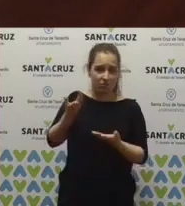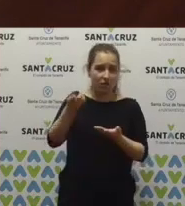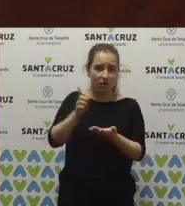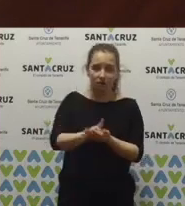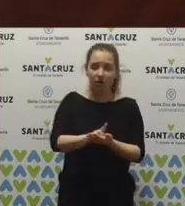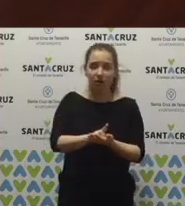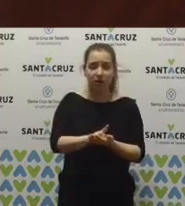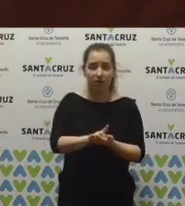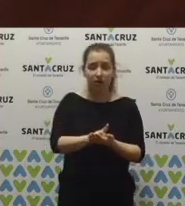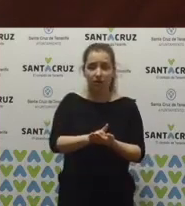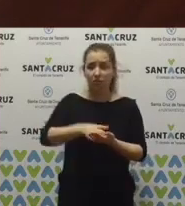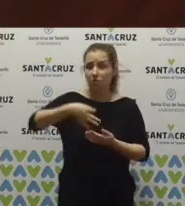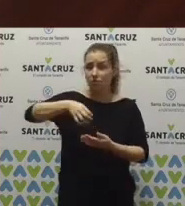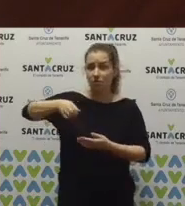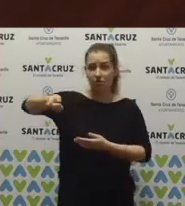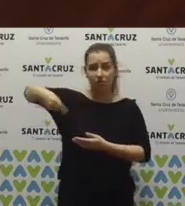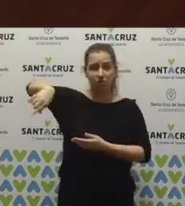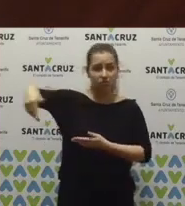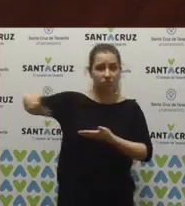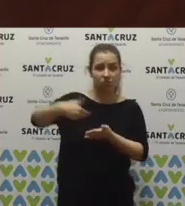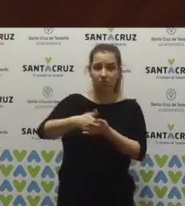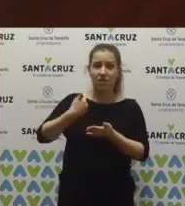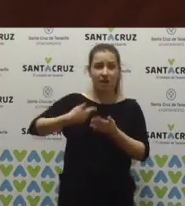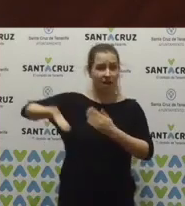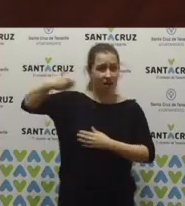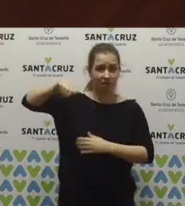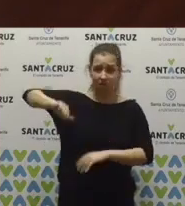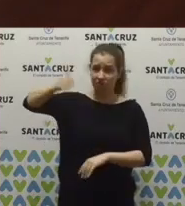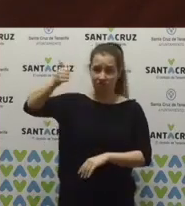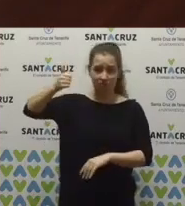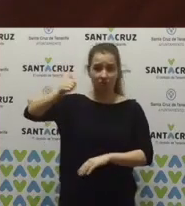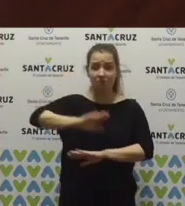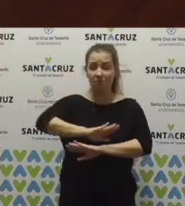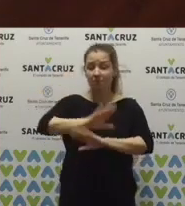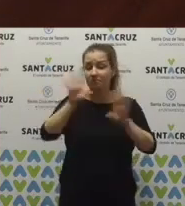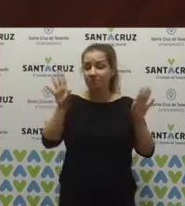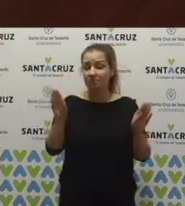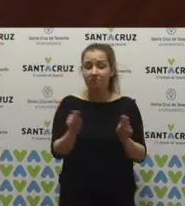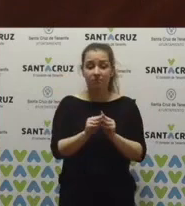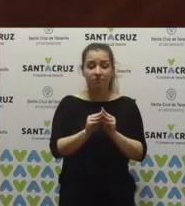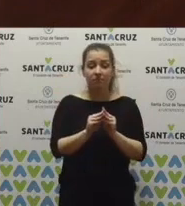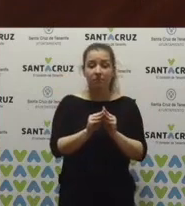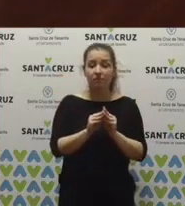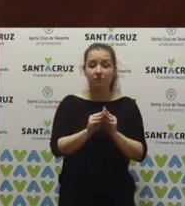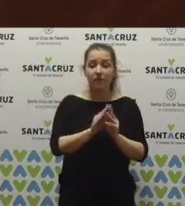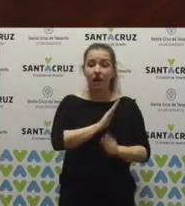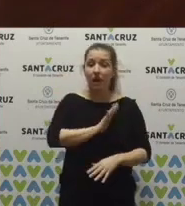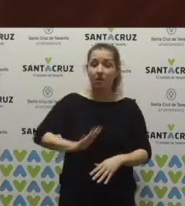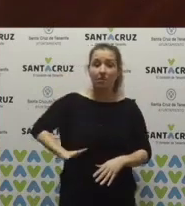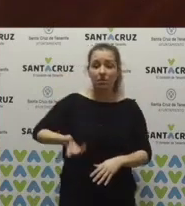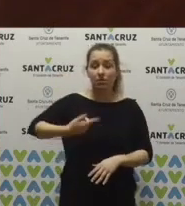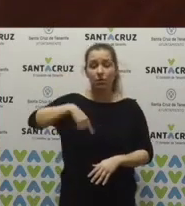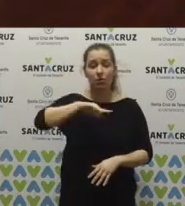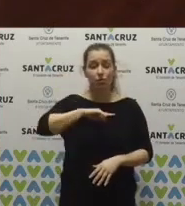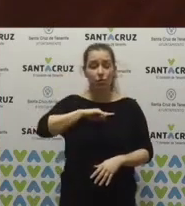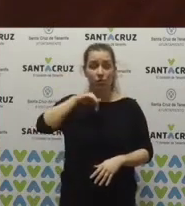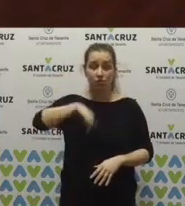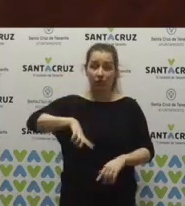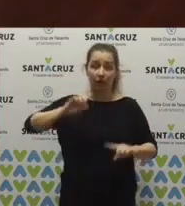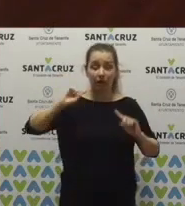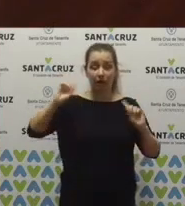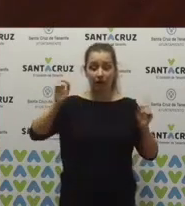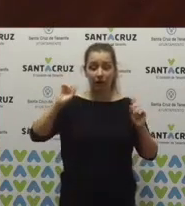cuestiones que hemos asumido antes en principio vamos a compartir en este caso